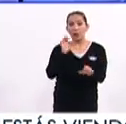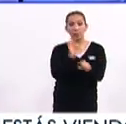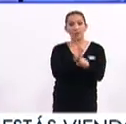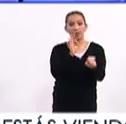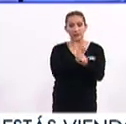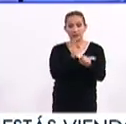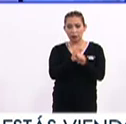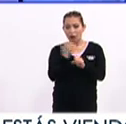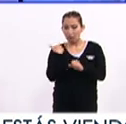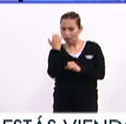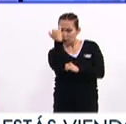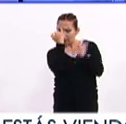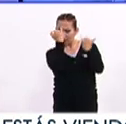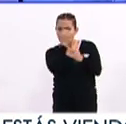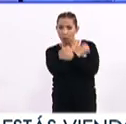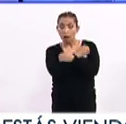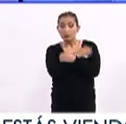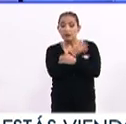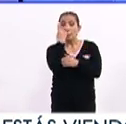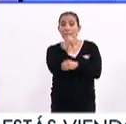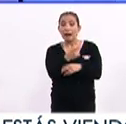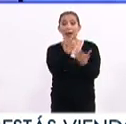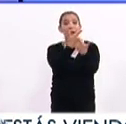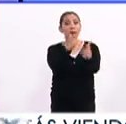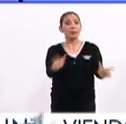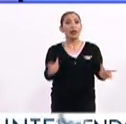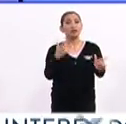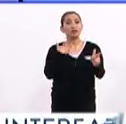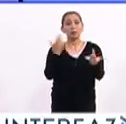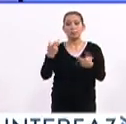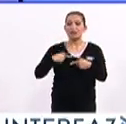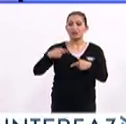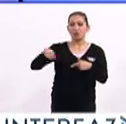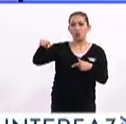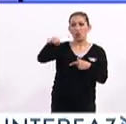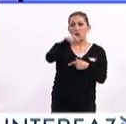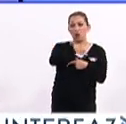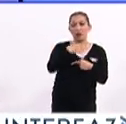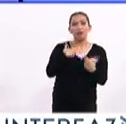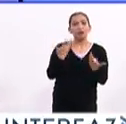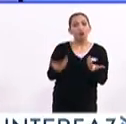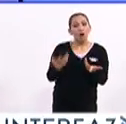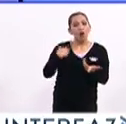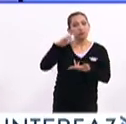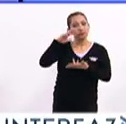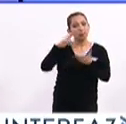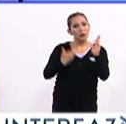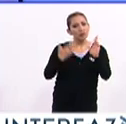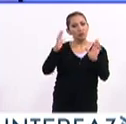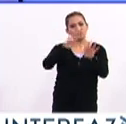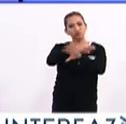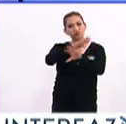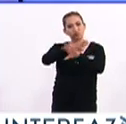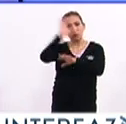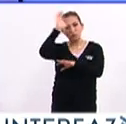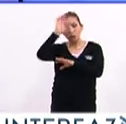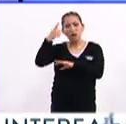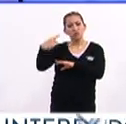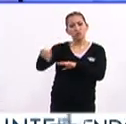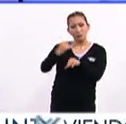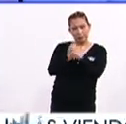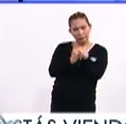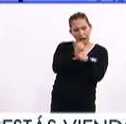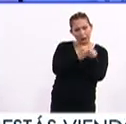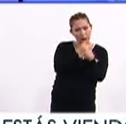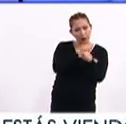una concepción de la educación en favor de la liberación de los desfavorecidos a través de una revolución cultural. Sus